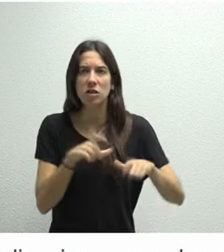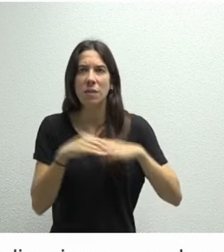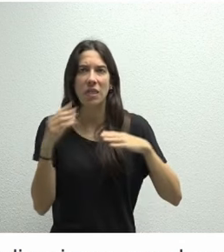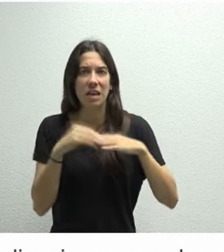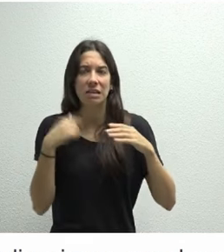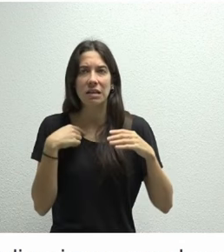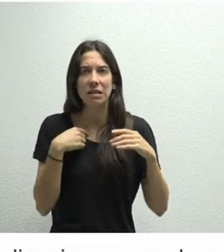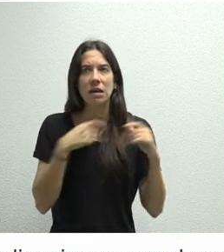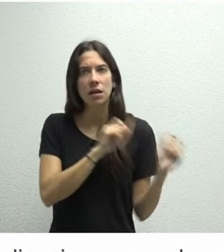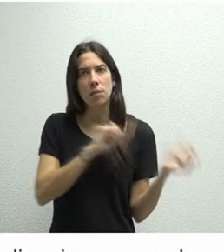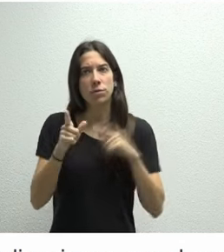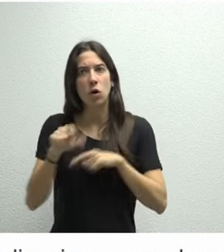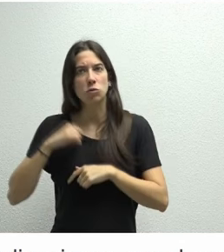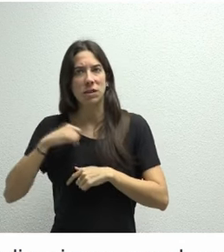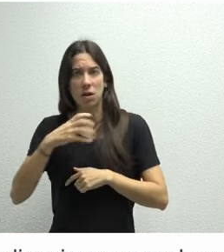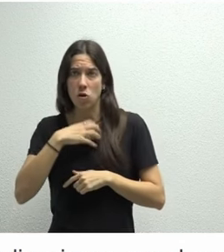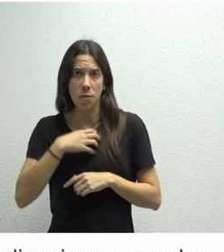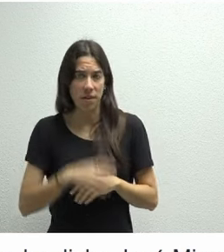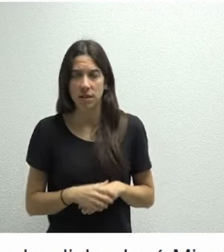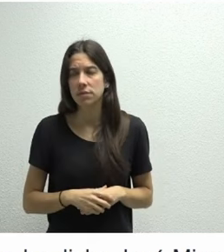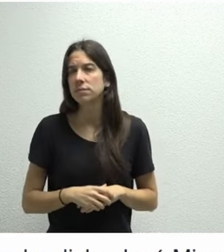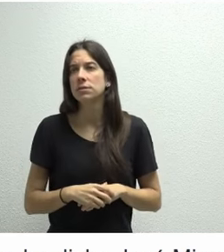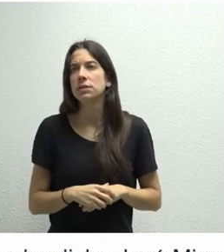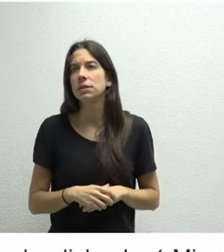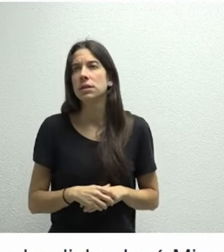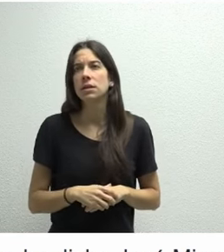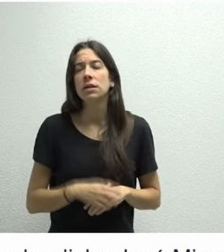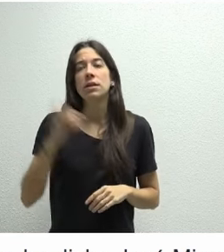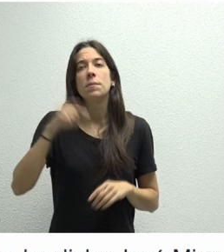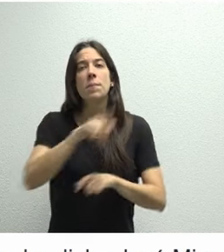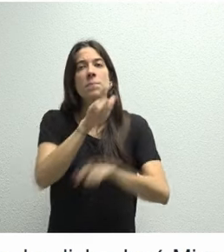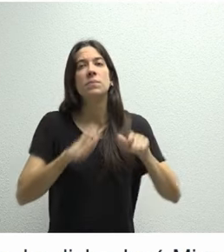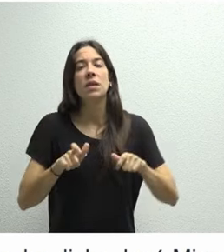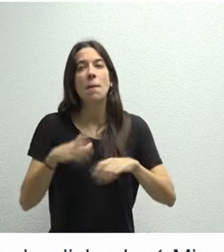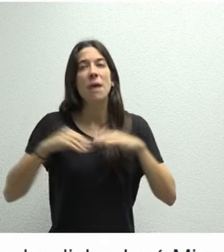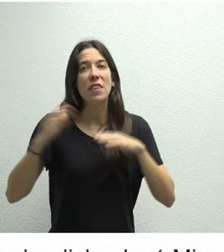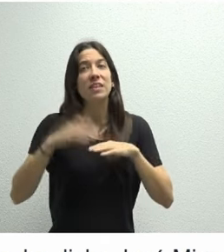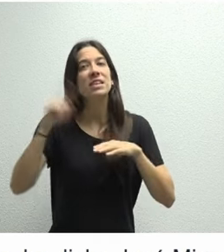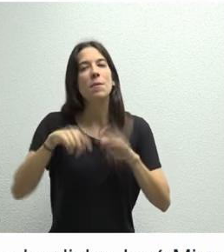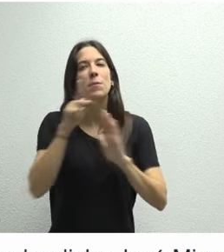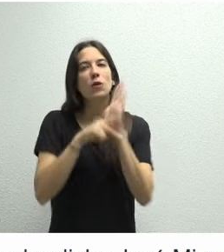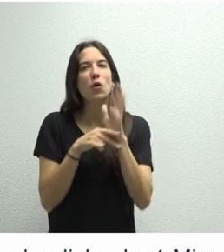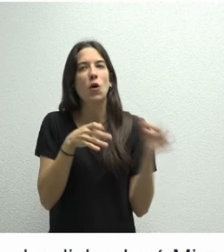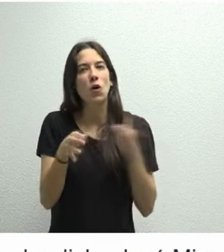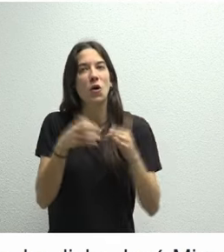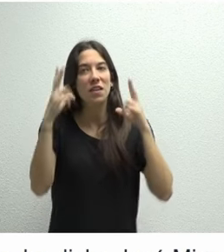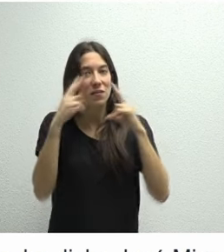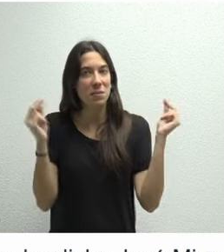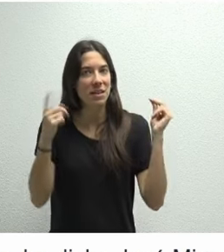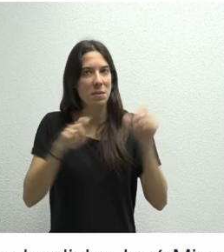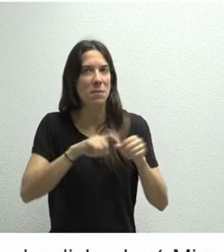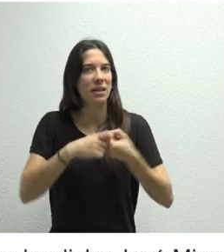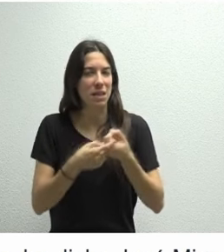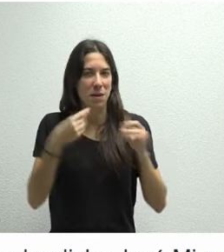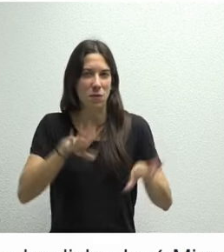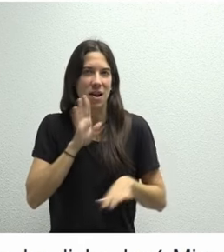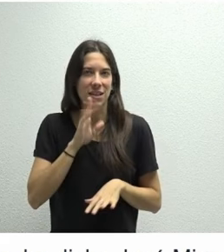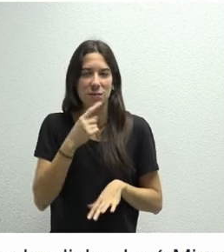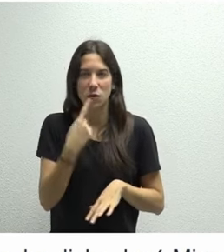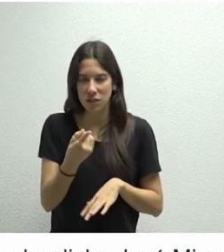desplazar al hospital eh los pacientes también participan de los protocolos de enfermería como hemos dicho que tenemos en el hospital